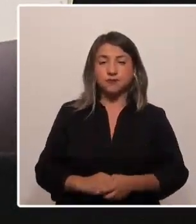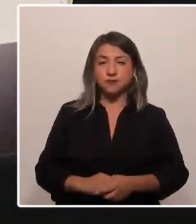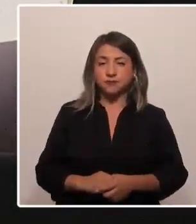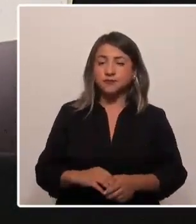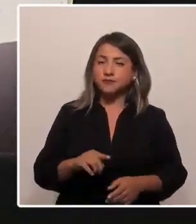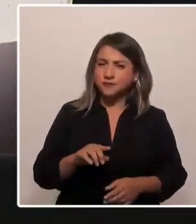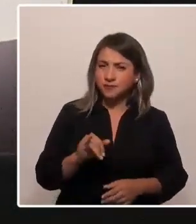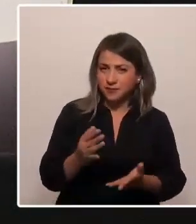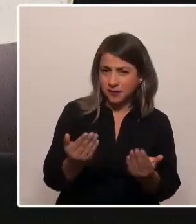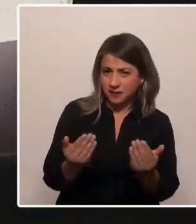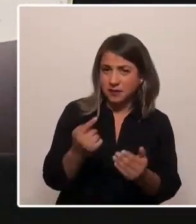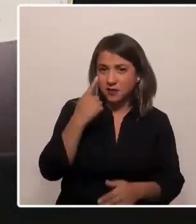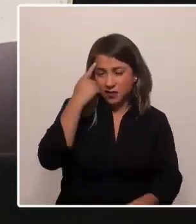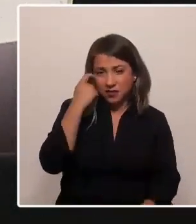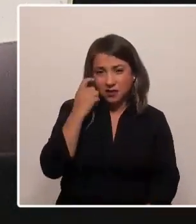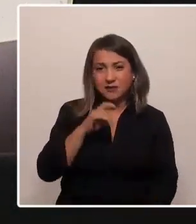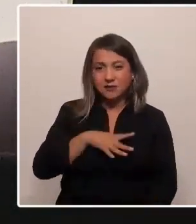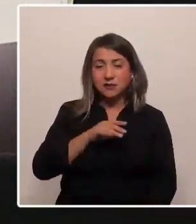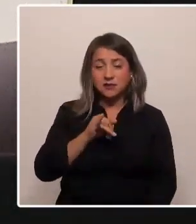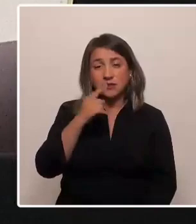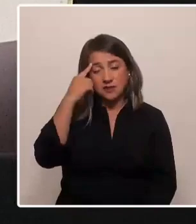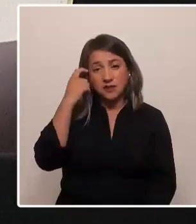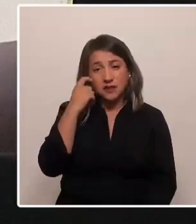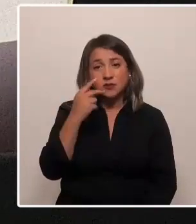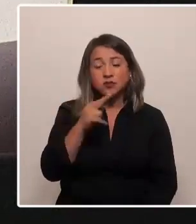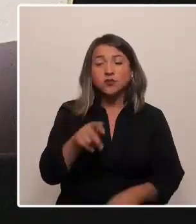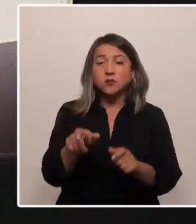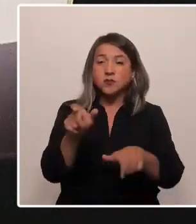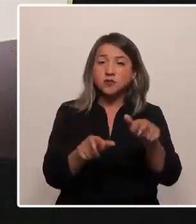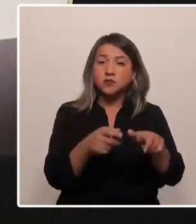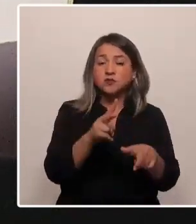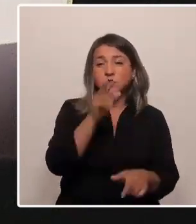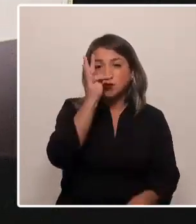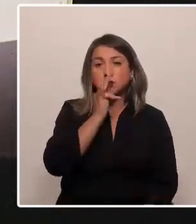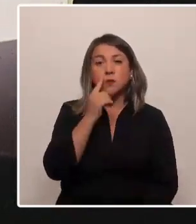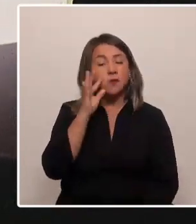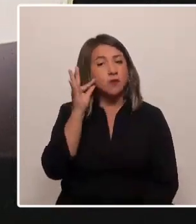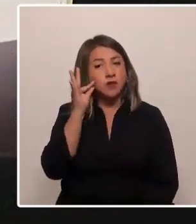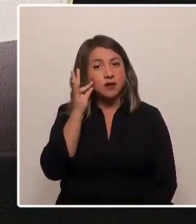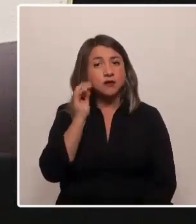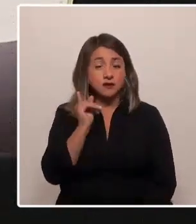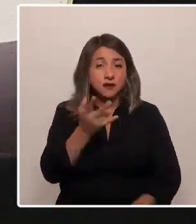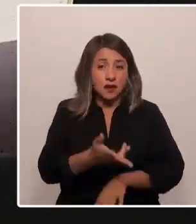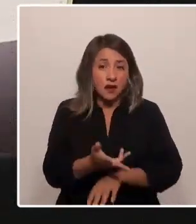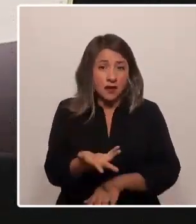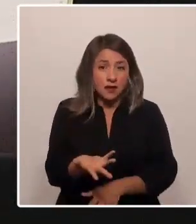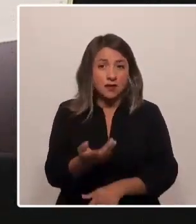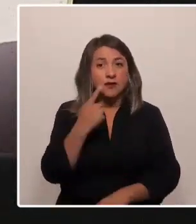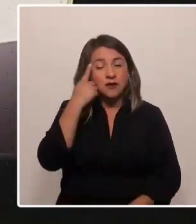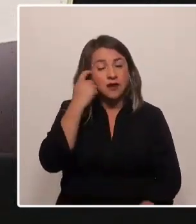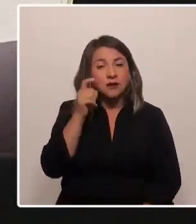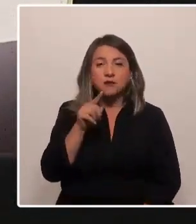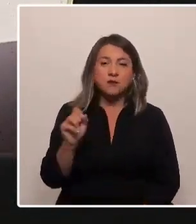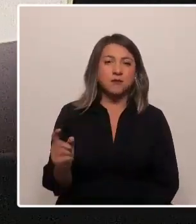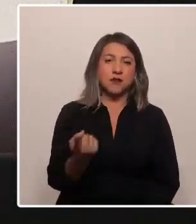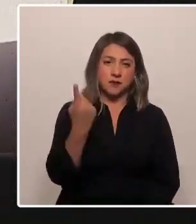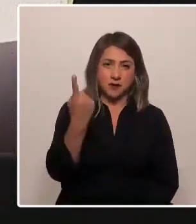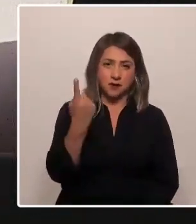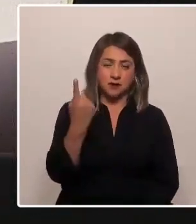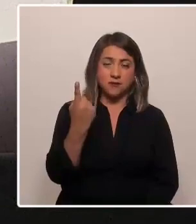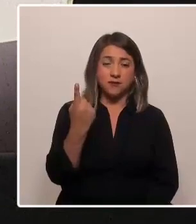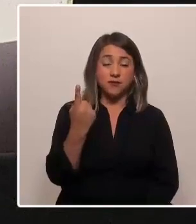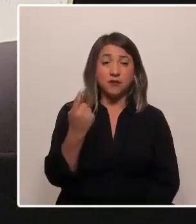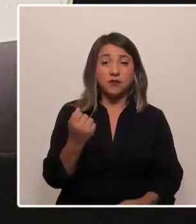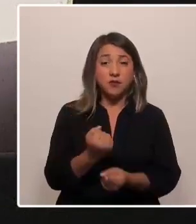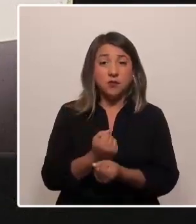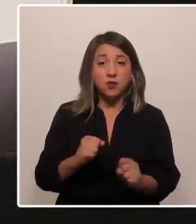necesario creer en Chile, creer en su gente, en sus trabajadores y trabajadoras. Eso es lo primero. Si no somos